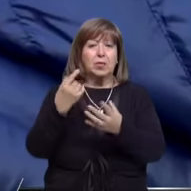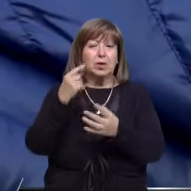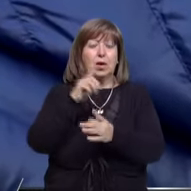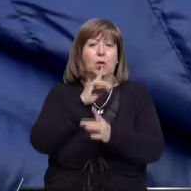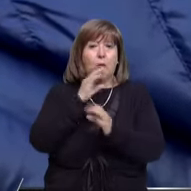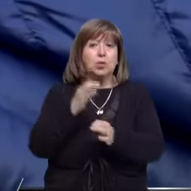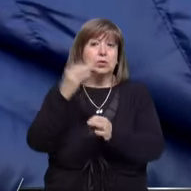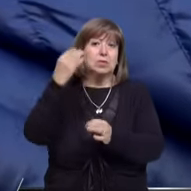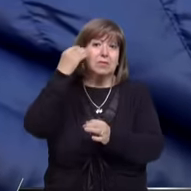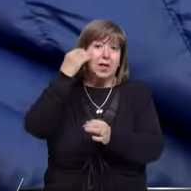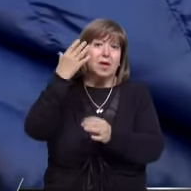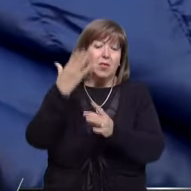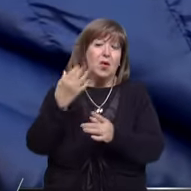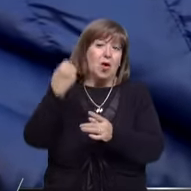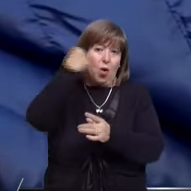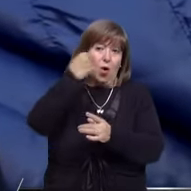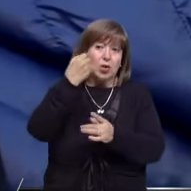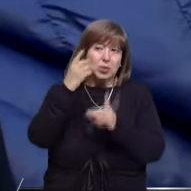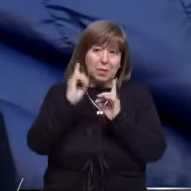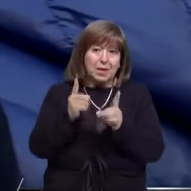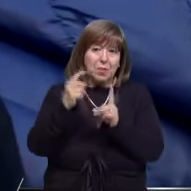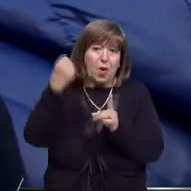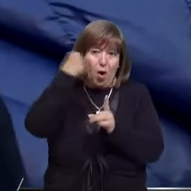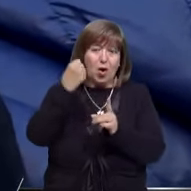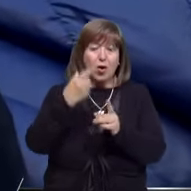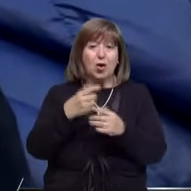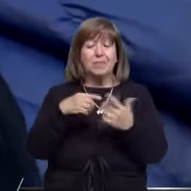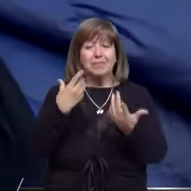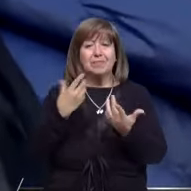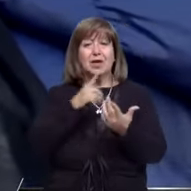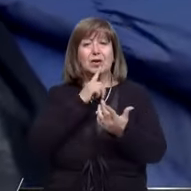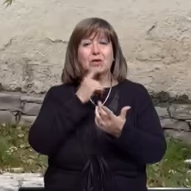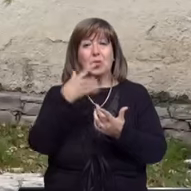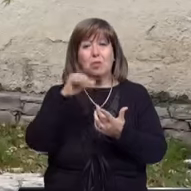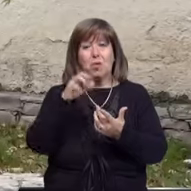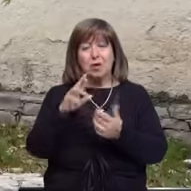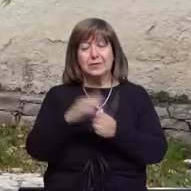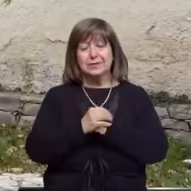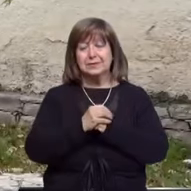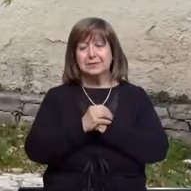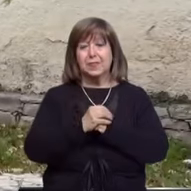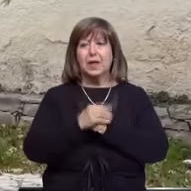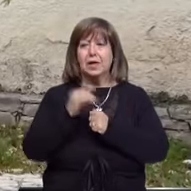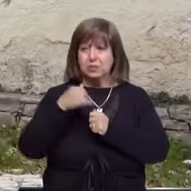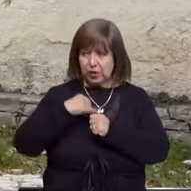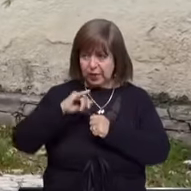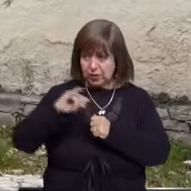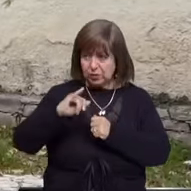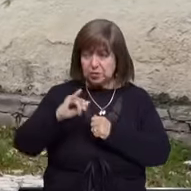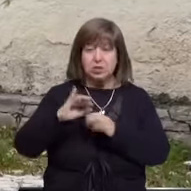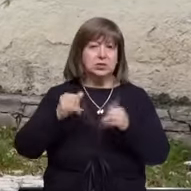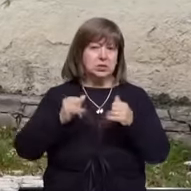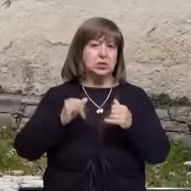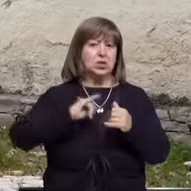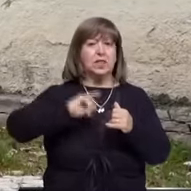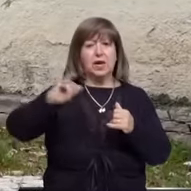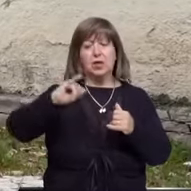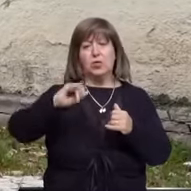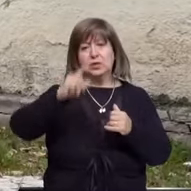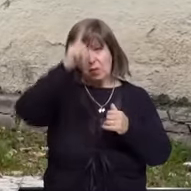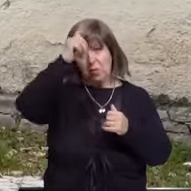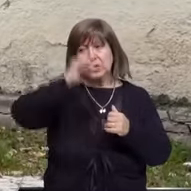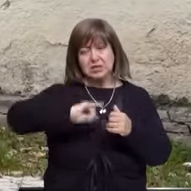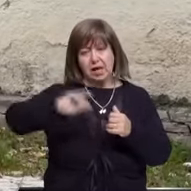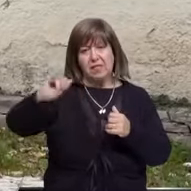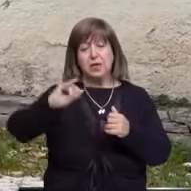vinieron precisamente a pegarle en el ojo donde ella tiene el tumorcito. ¿Vos la denuncia penal la hiciste? Sí, la hice el día